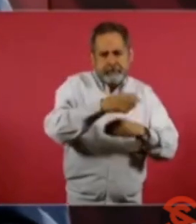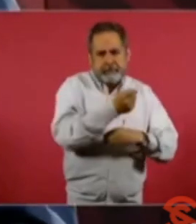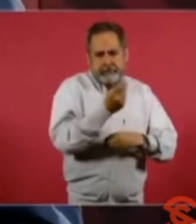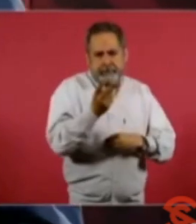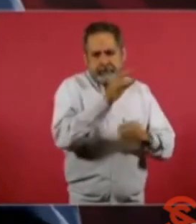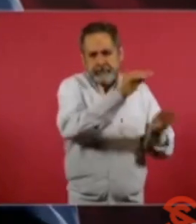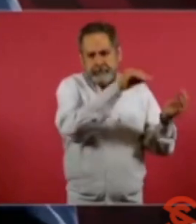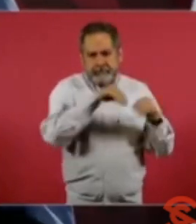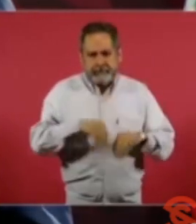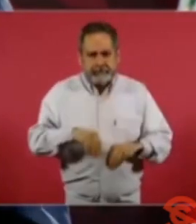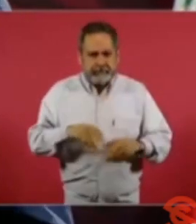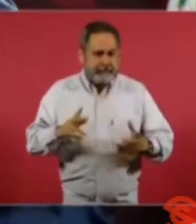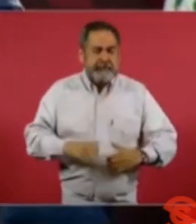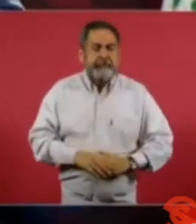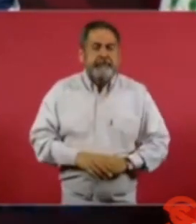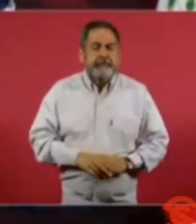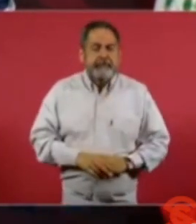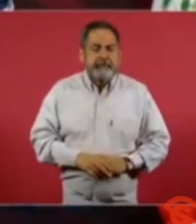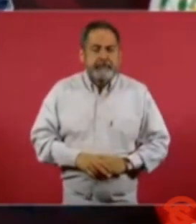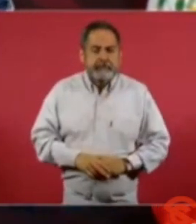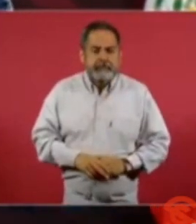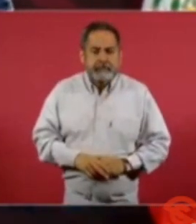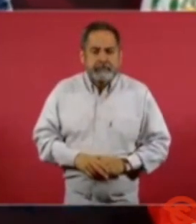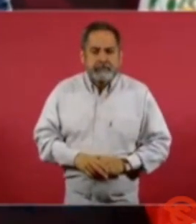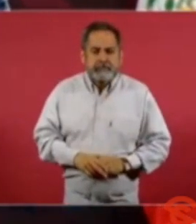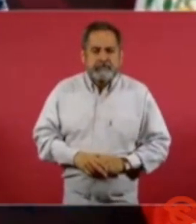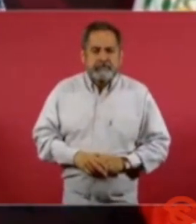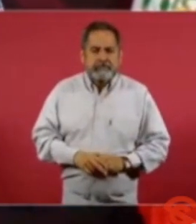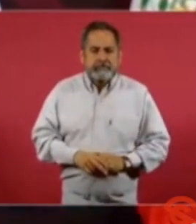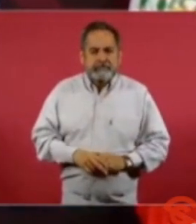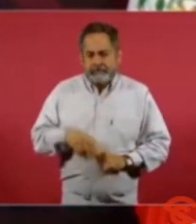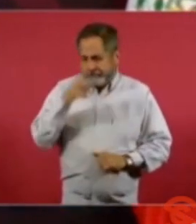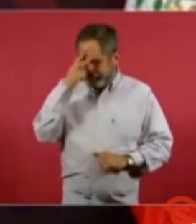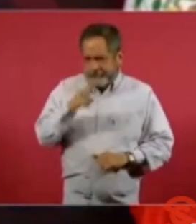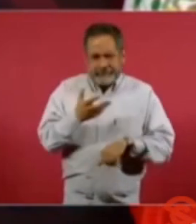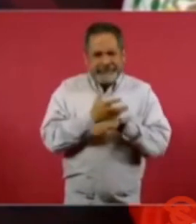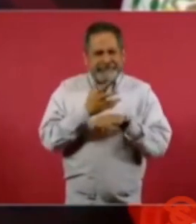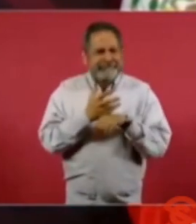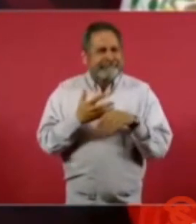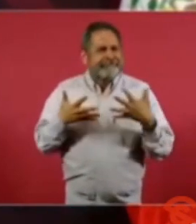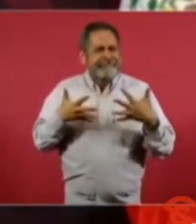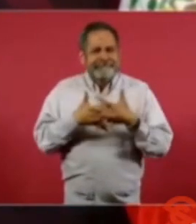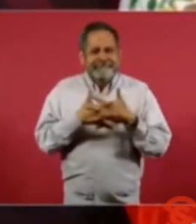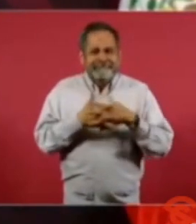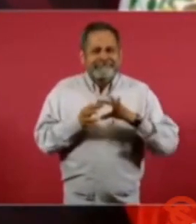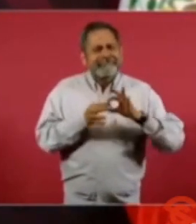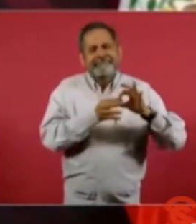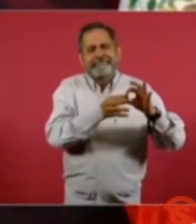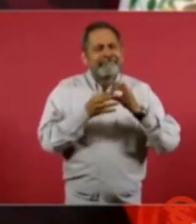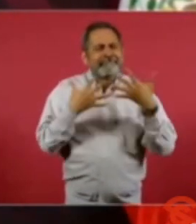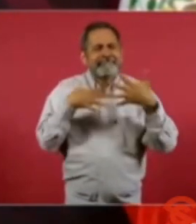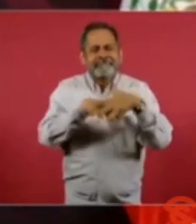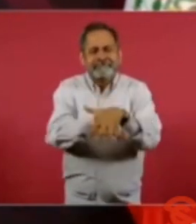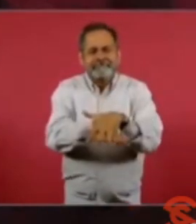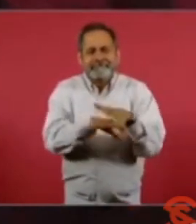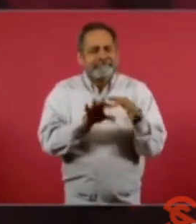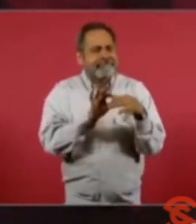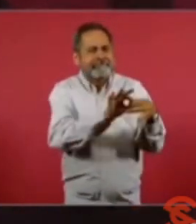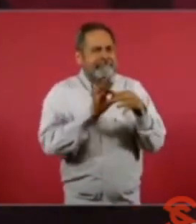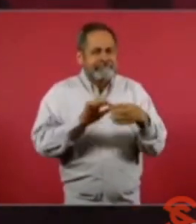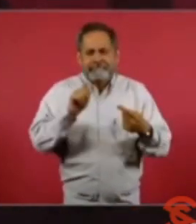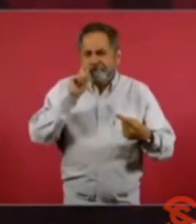mexicanos y pues están ya muy entrelazadas nuestras relaciones de